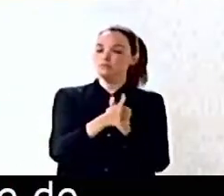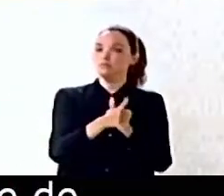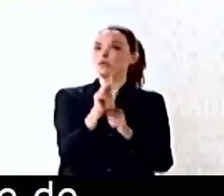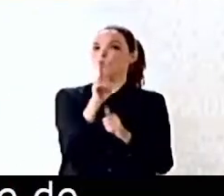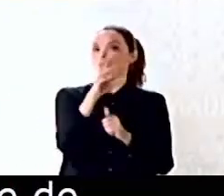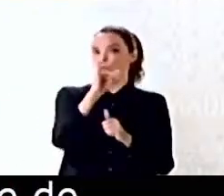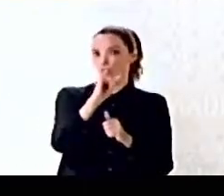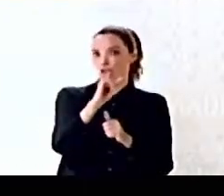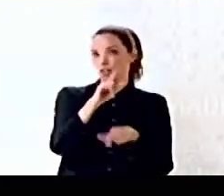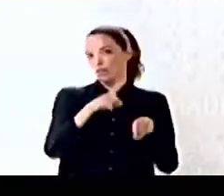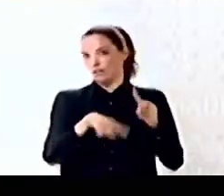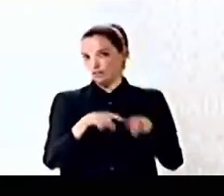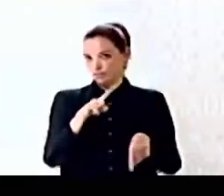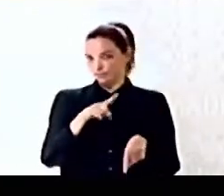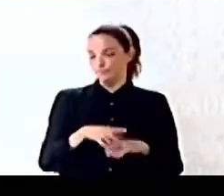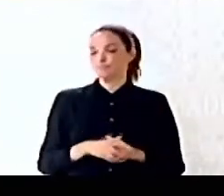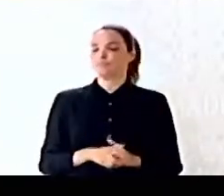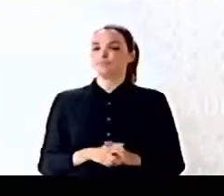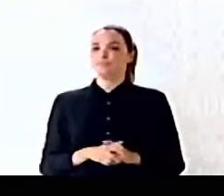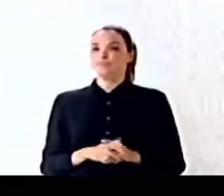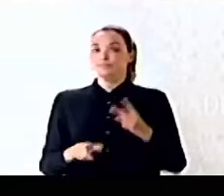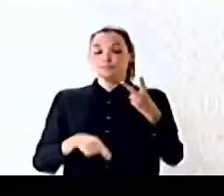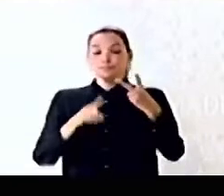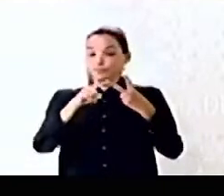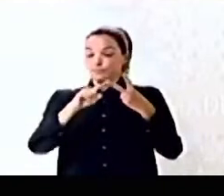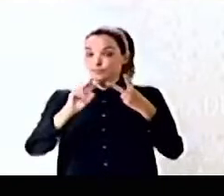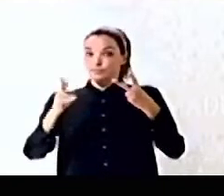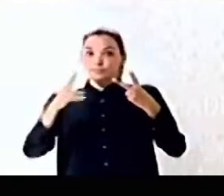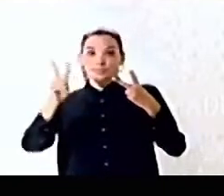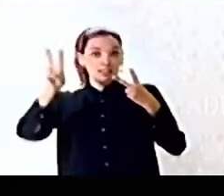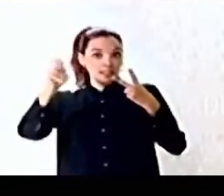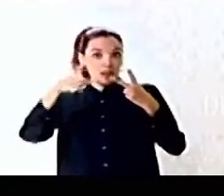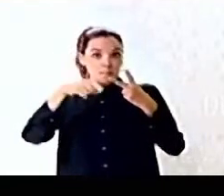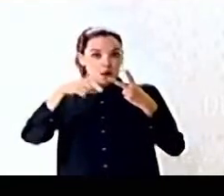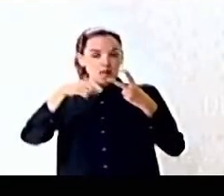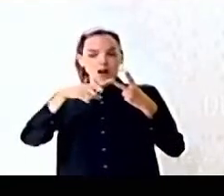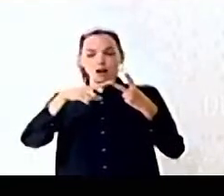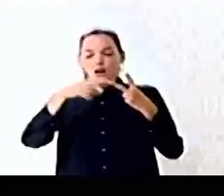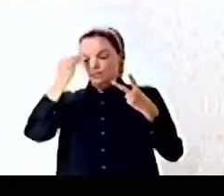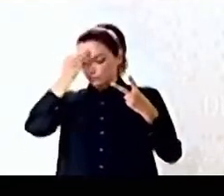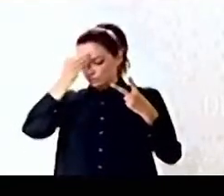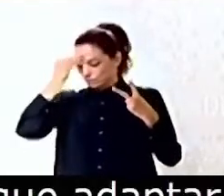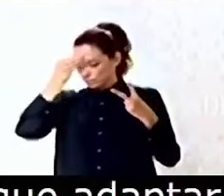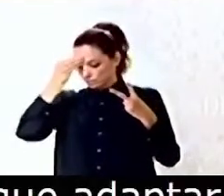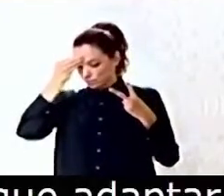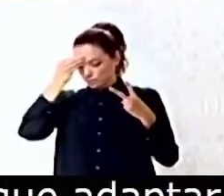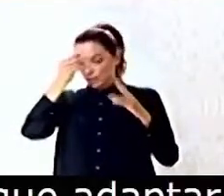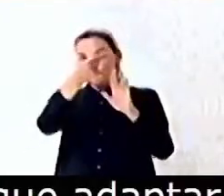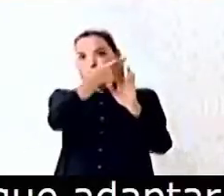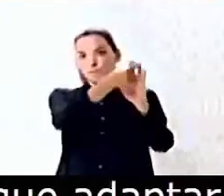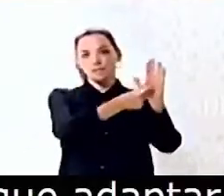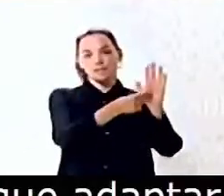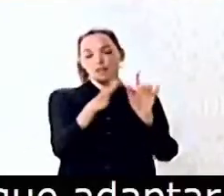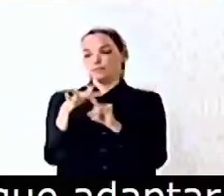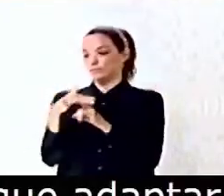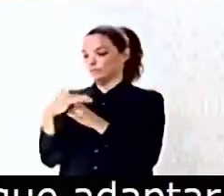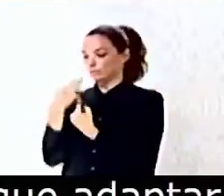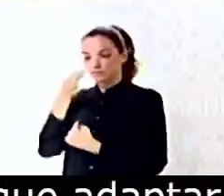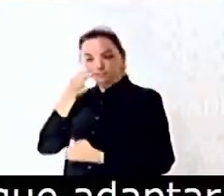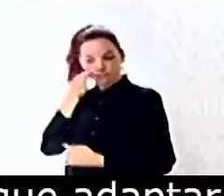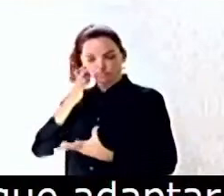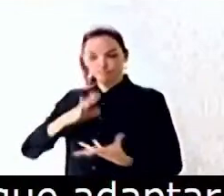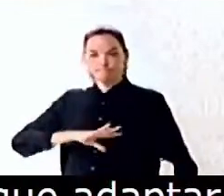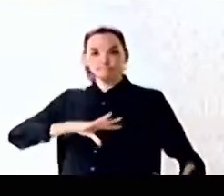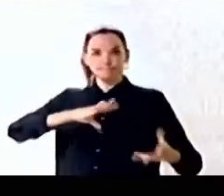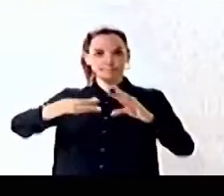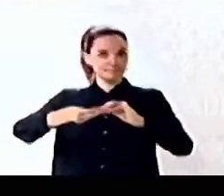Y el segundo ámbito es que yo creo que hay que adaptar las medidas a una realidad. Y la realidad